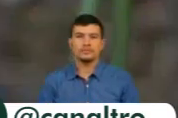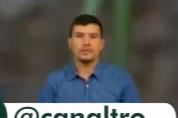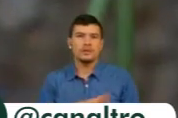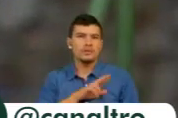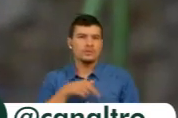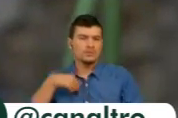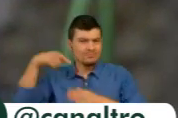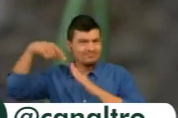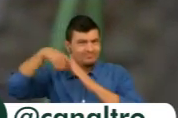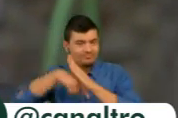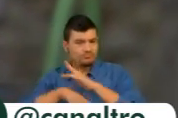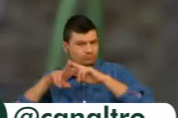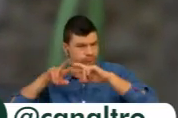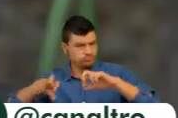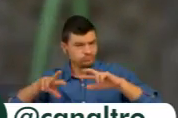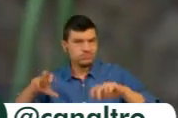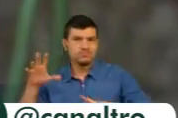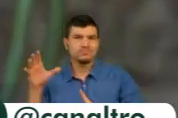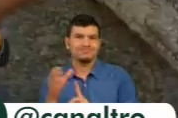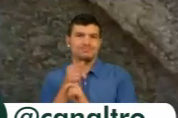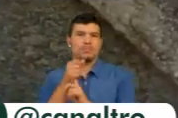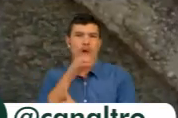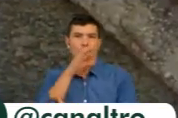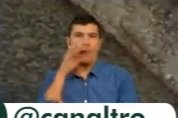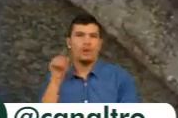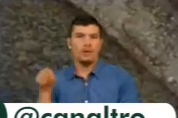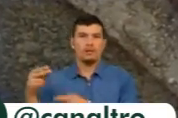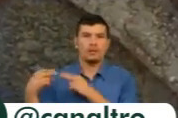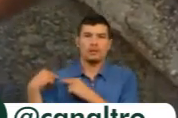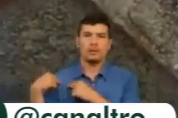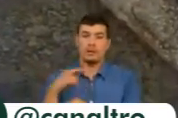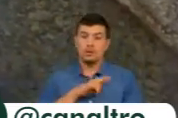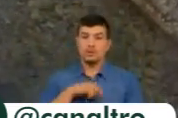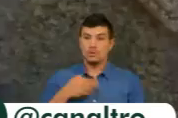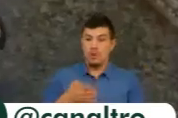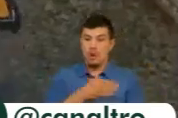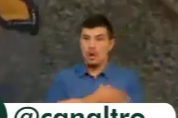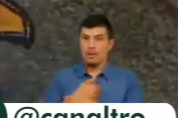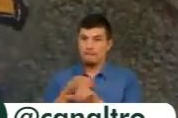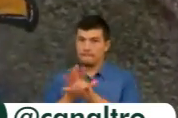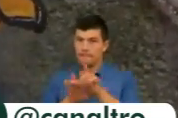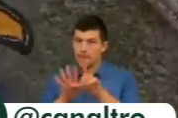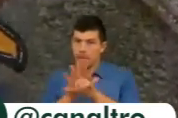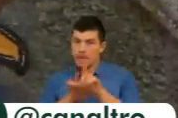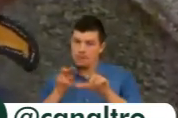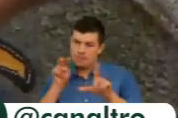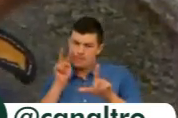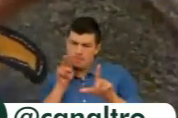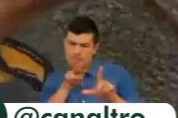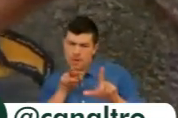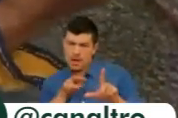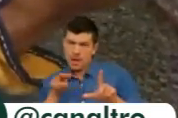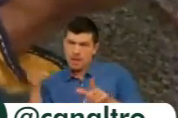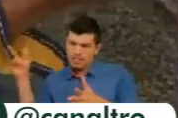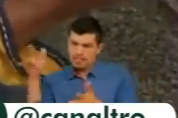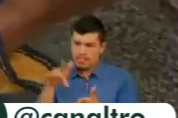más profundidad. Tenemos unos videos en donde llega un